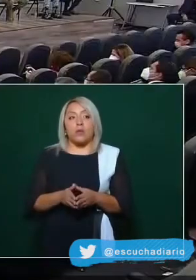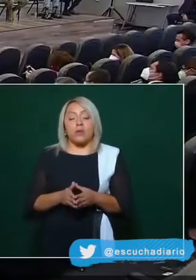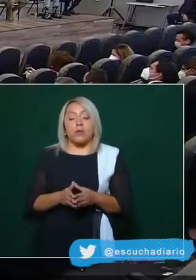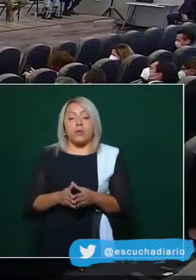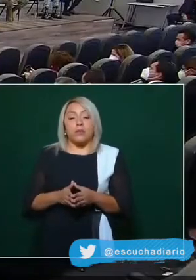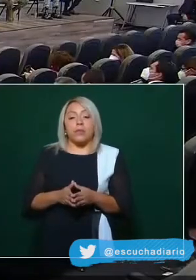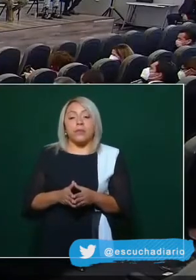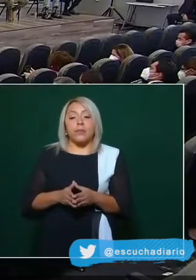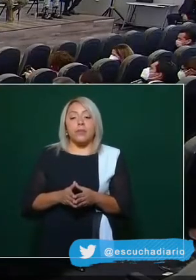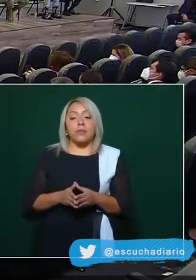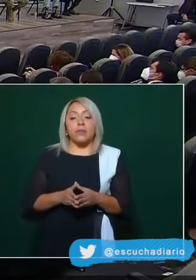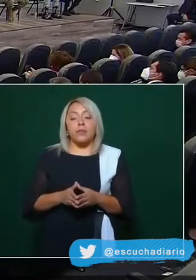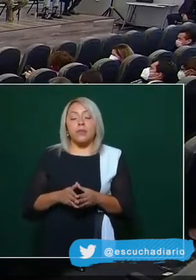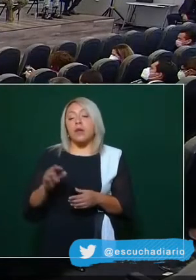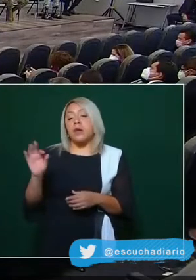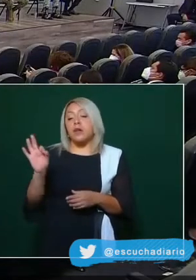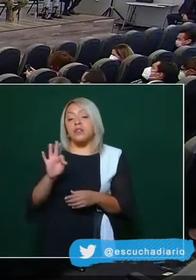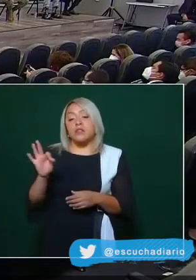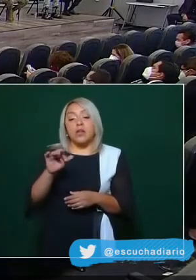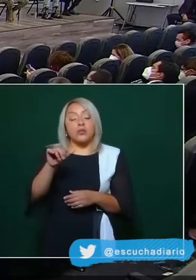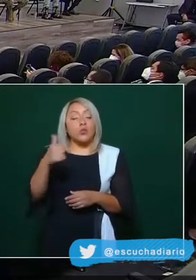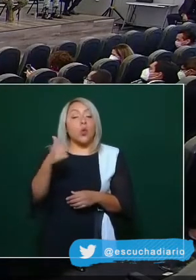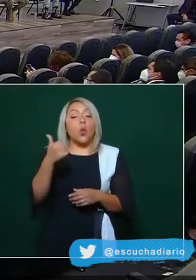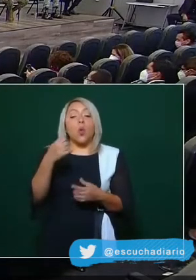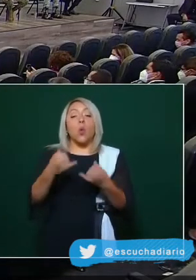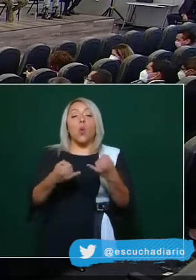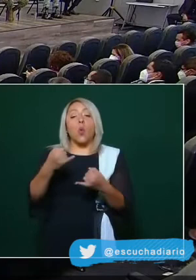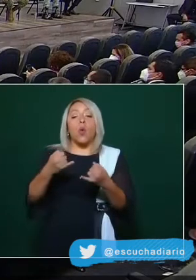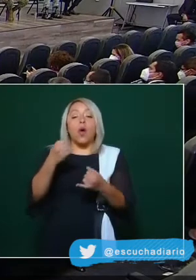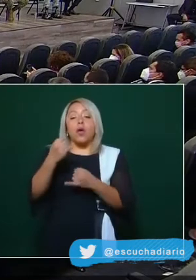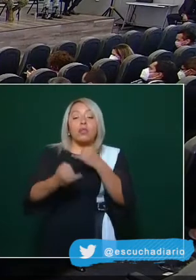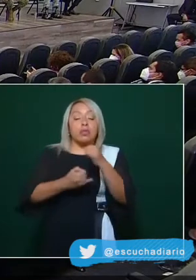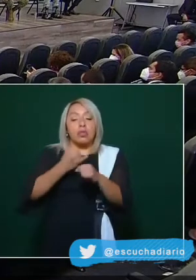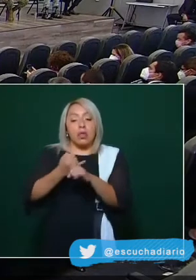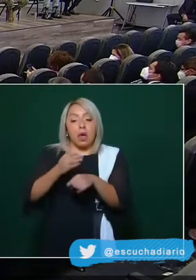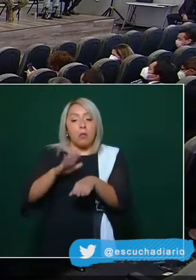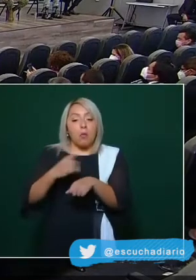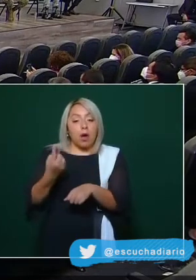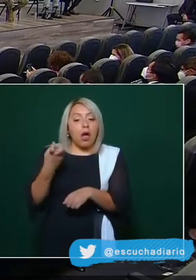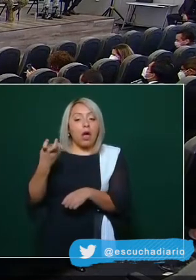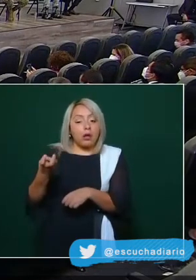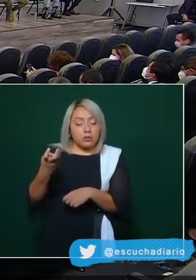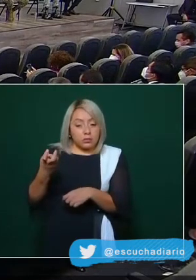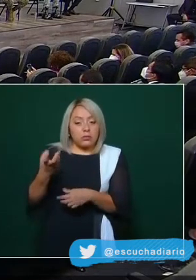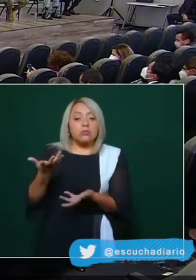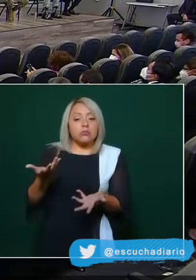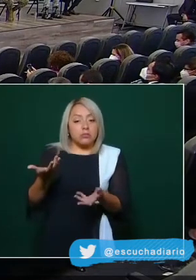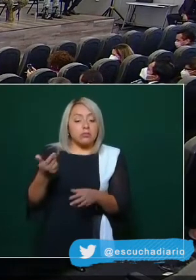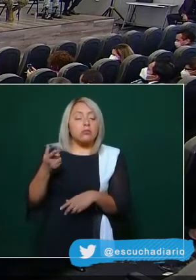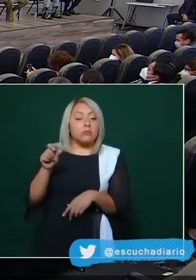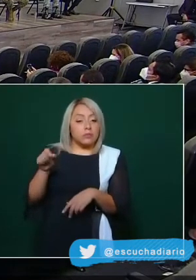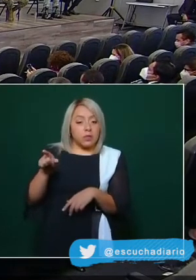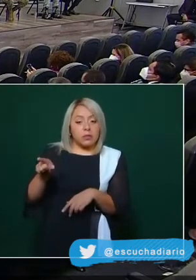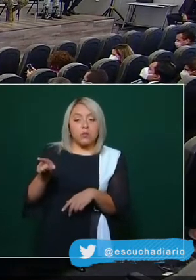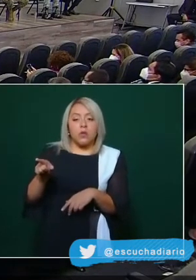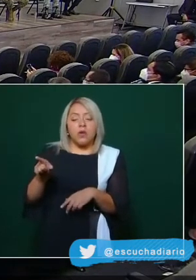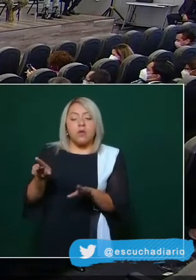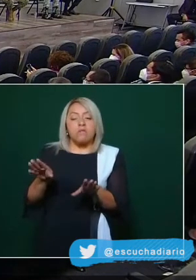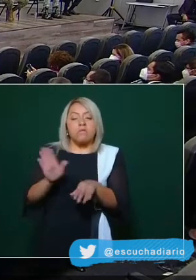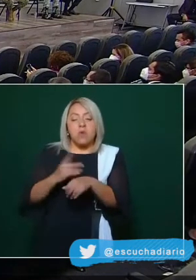y a otros tribunales internacionales, porque es destrucción de nuestro territorio.